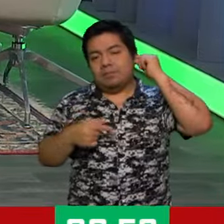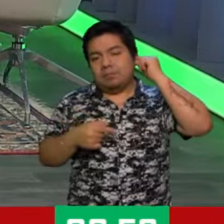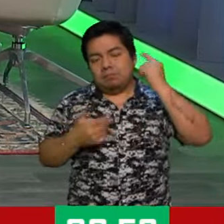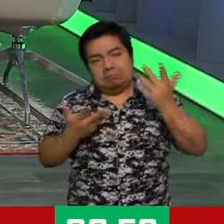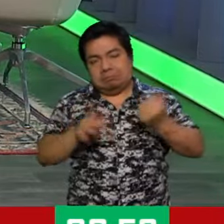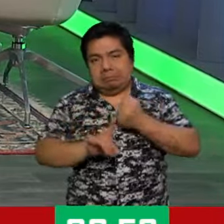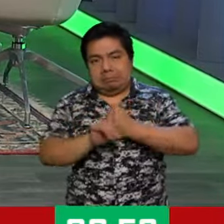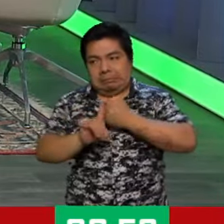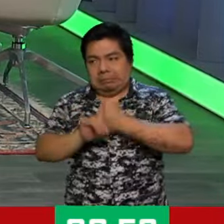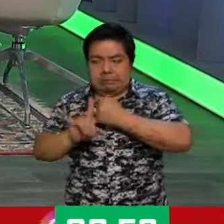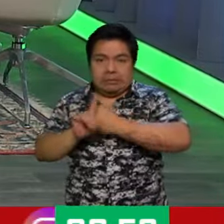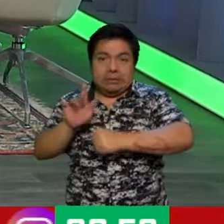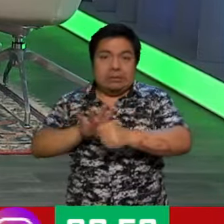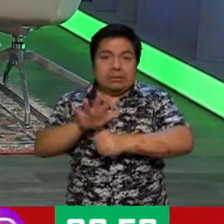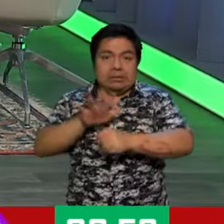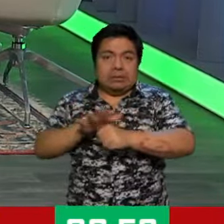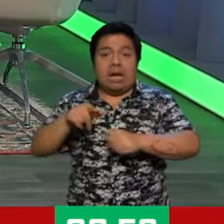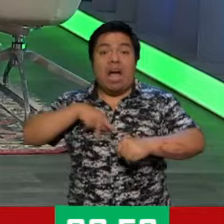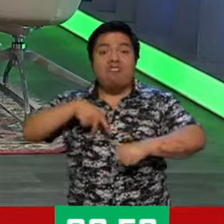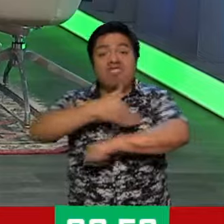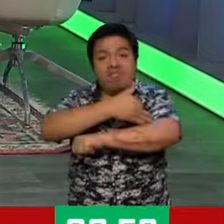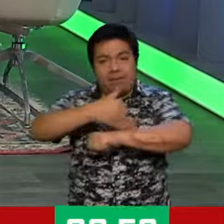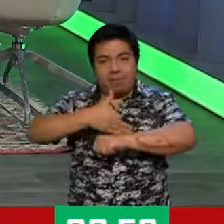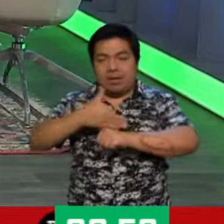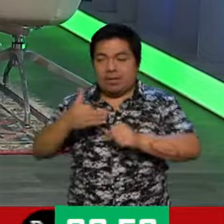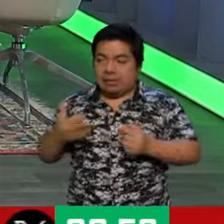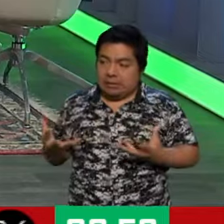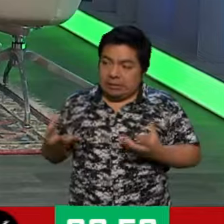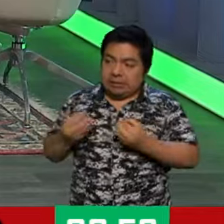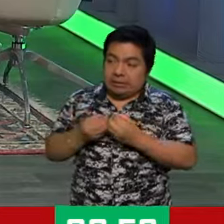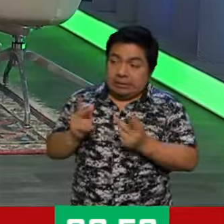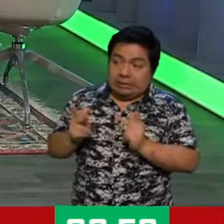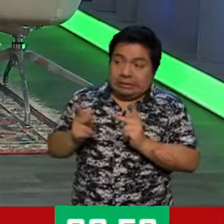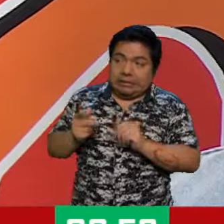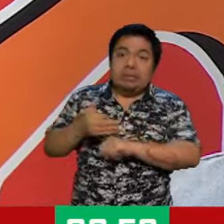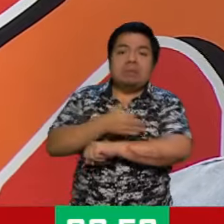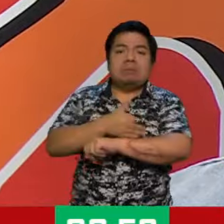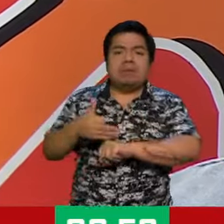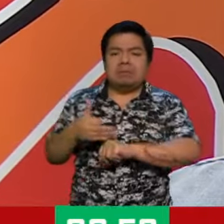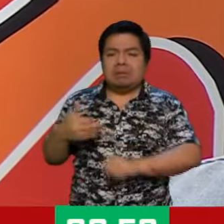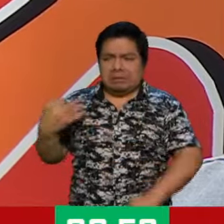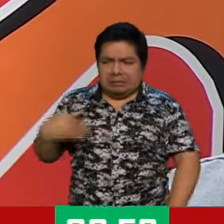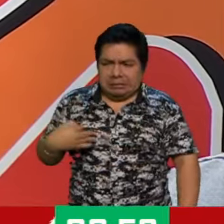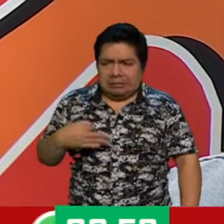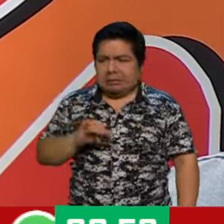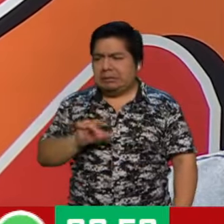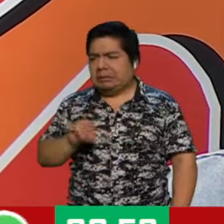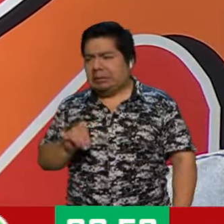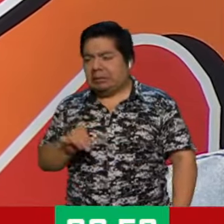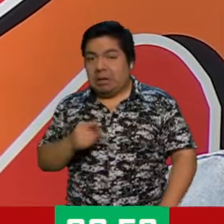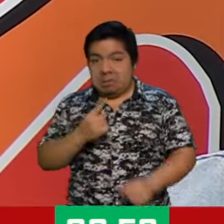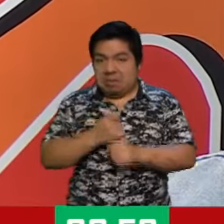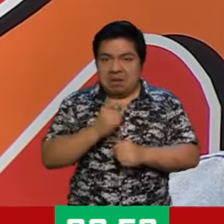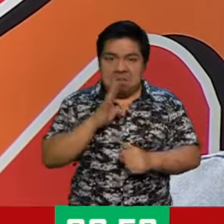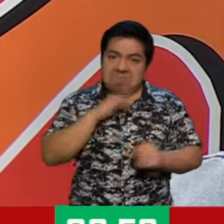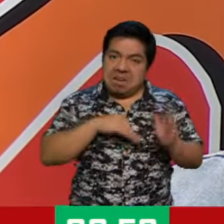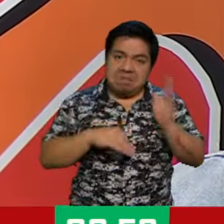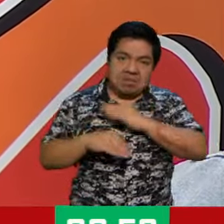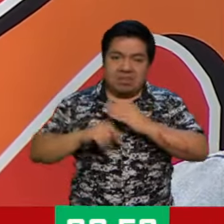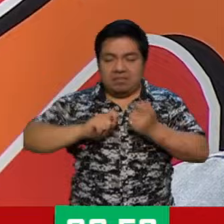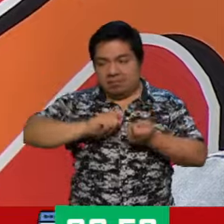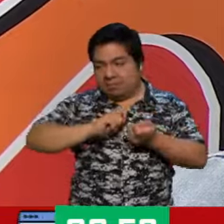problemática fue decirlo a mi familia. Decirlo cómo, a mi familia. ¿Y cómo lo tomaron? Pues al principio mal, inclusive yo mi transición